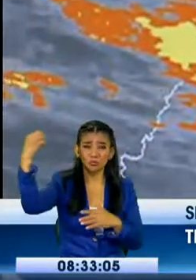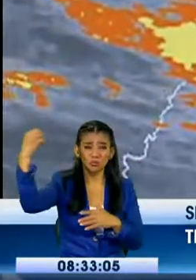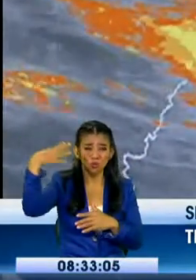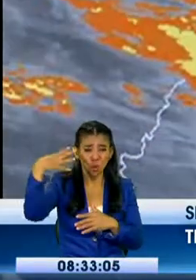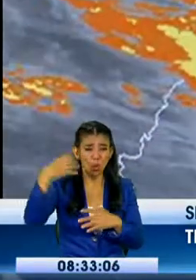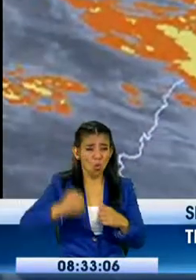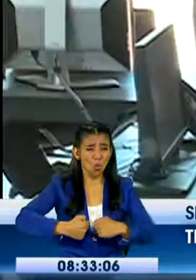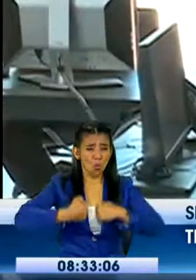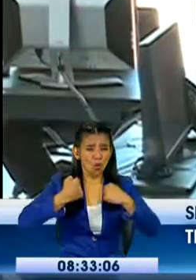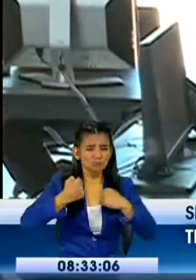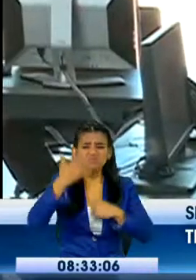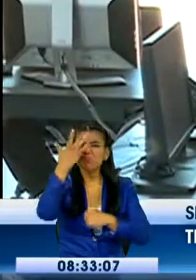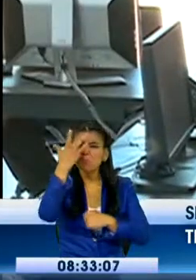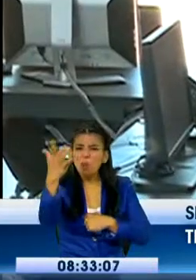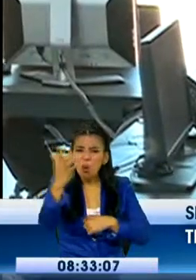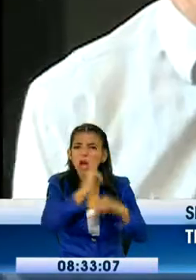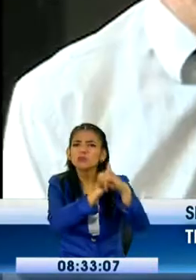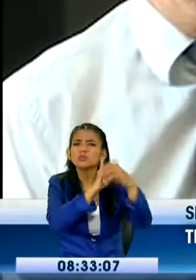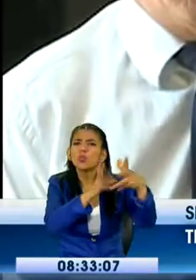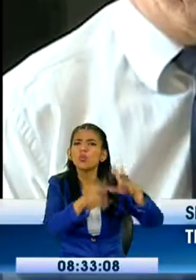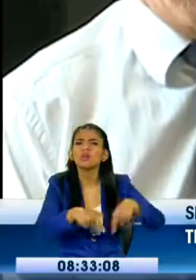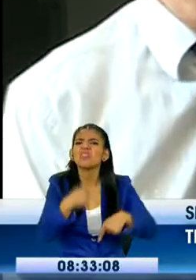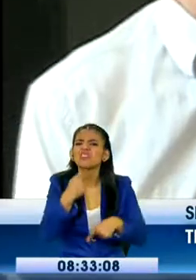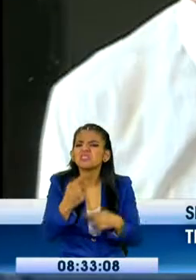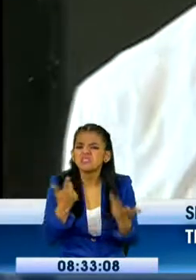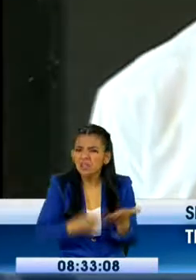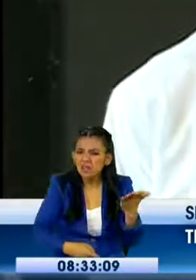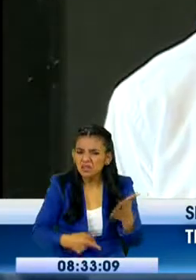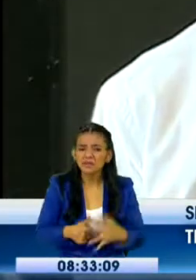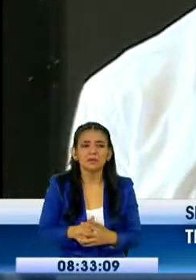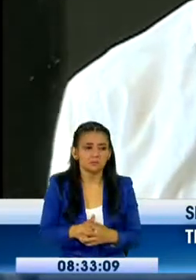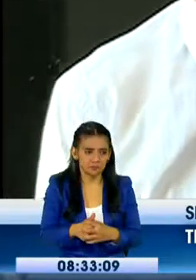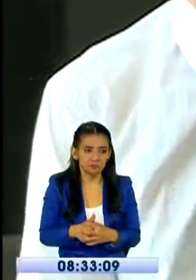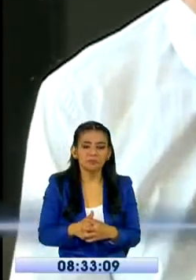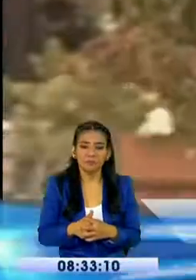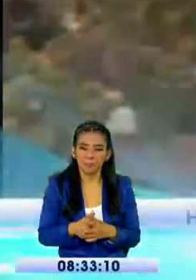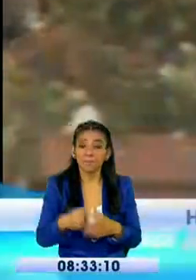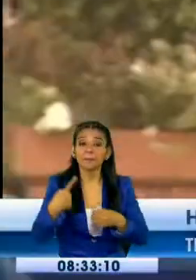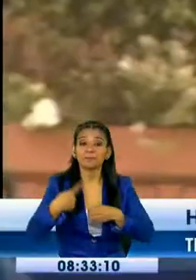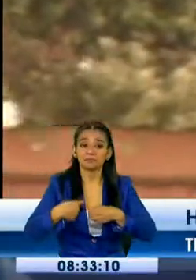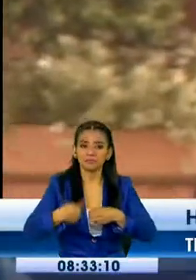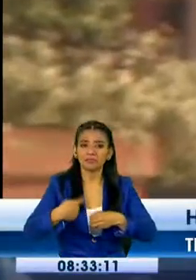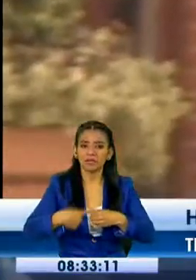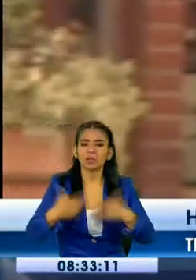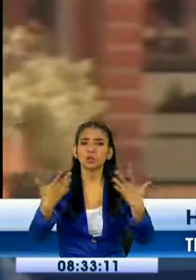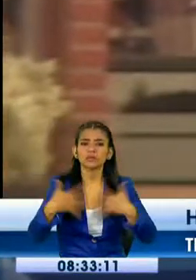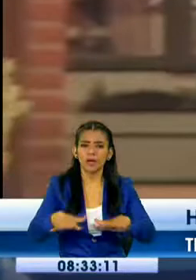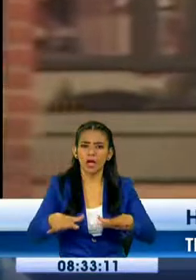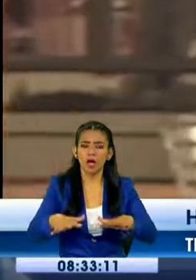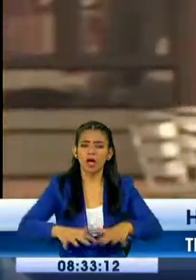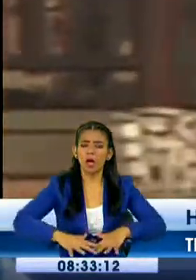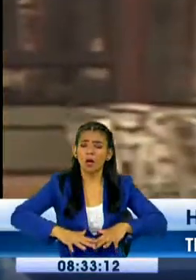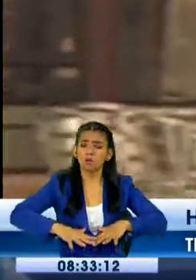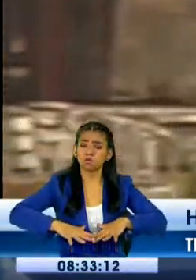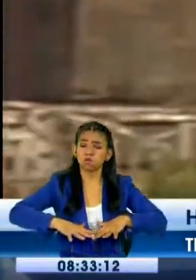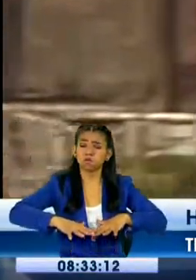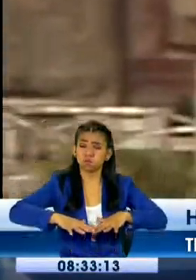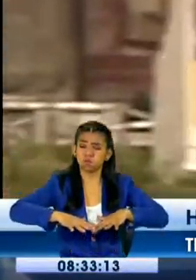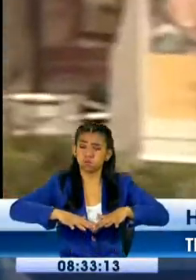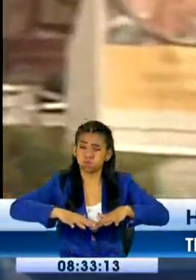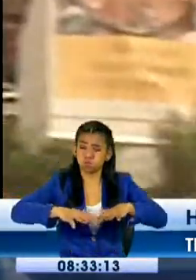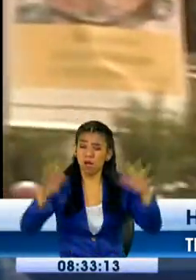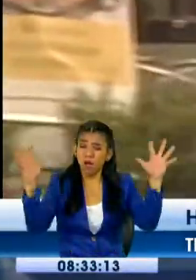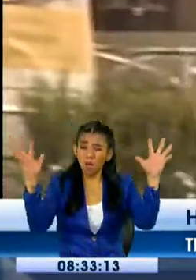que tiene una razón de ser según el INAMI. Bueno, Quito está atravesando por bajo un sistema de alta presión atmosférica. ¿Esto